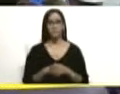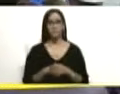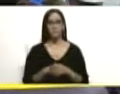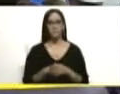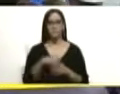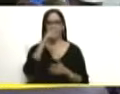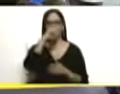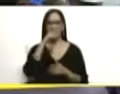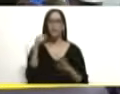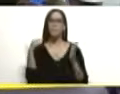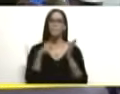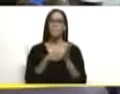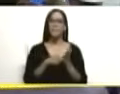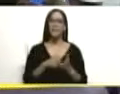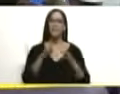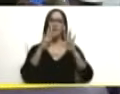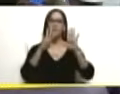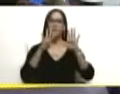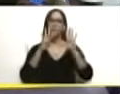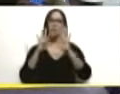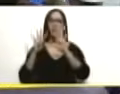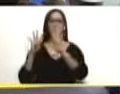del año